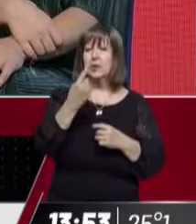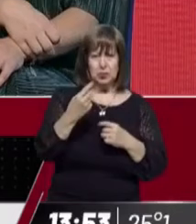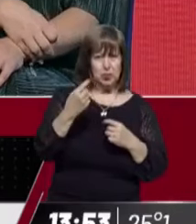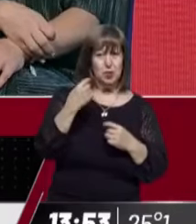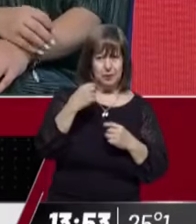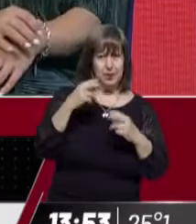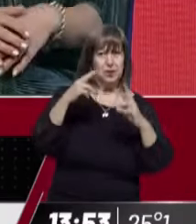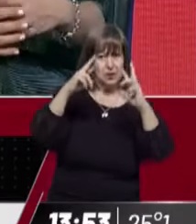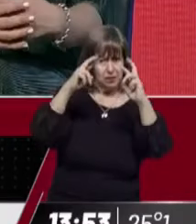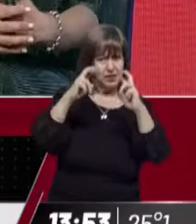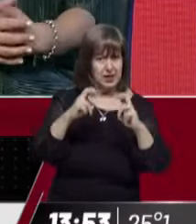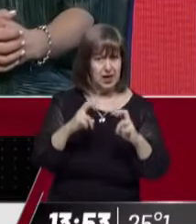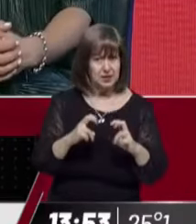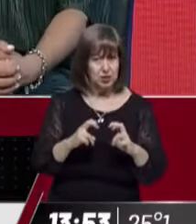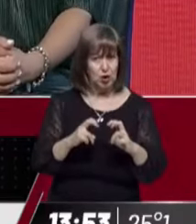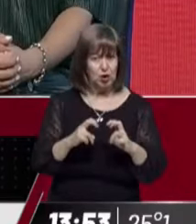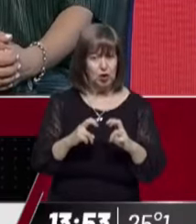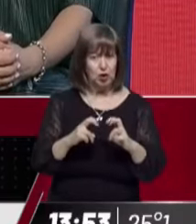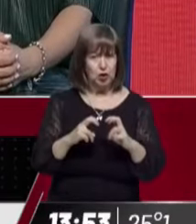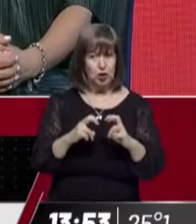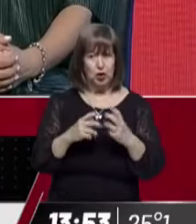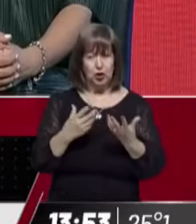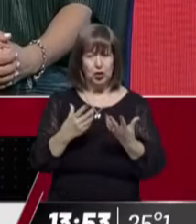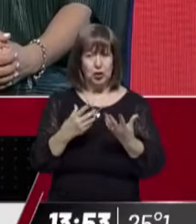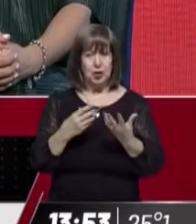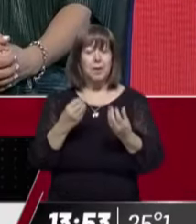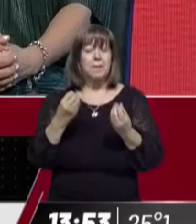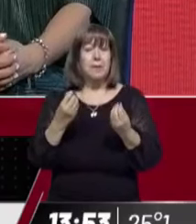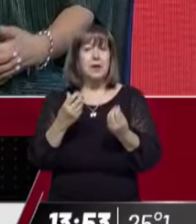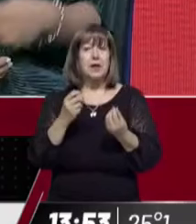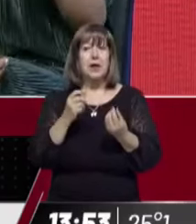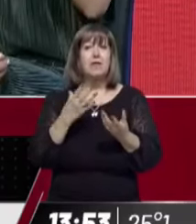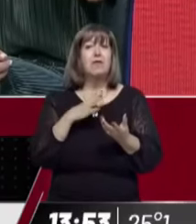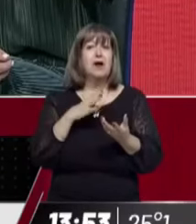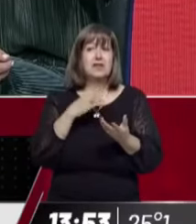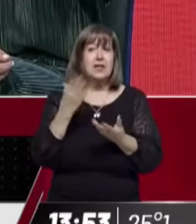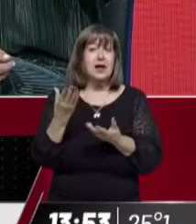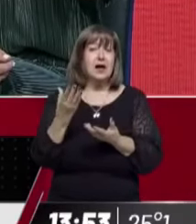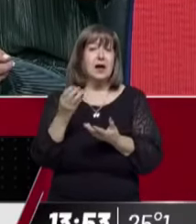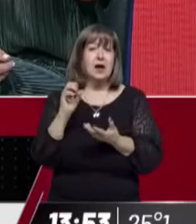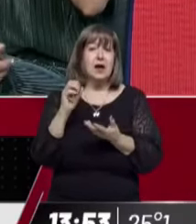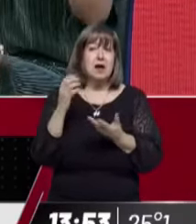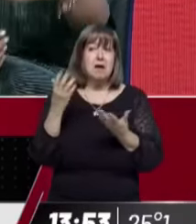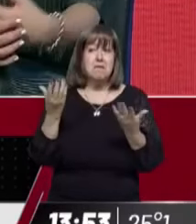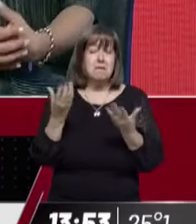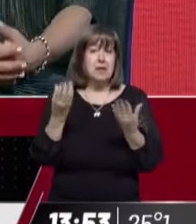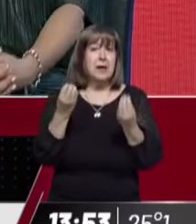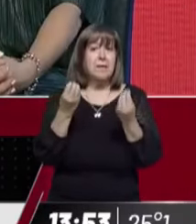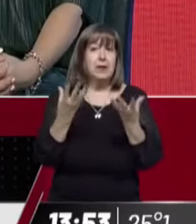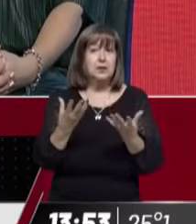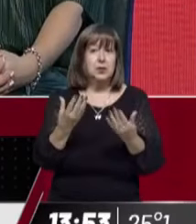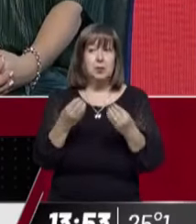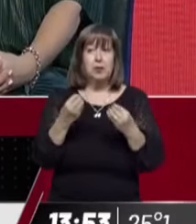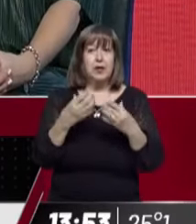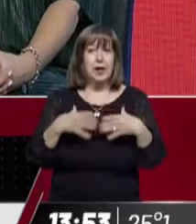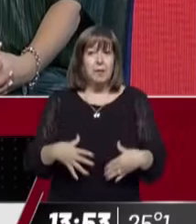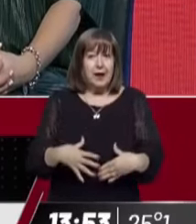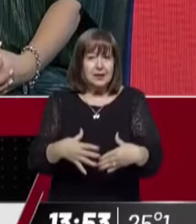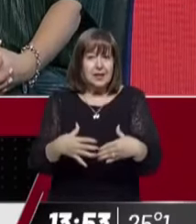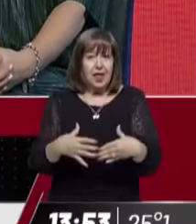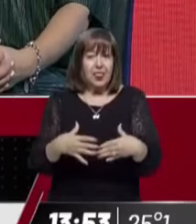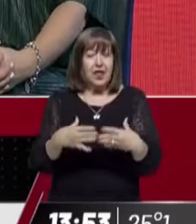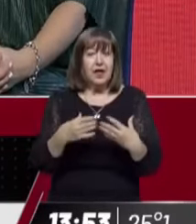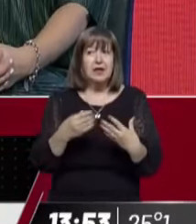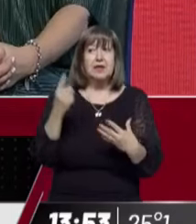medio. Queremos ser cautos con la familia. Sí, la información de esta nena de 13 Sí. años que fue mamá. Y hay una